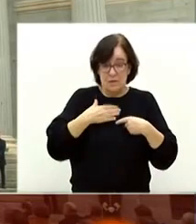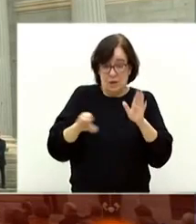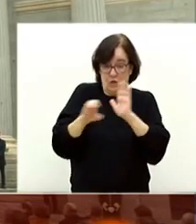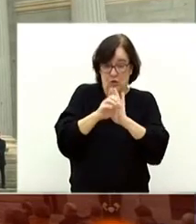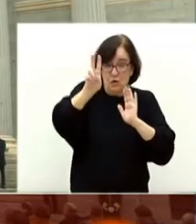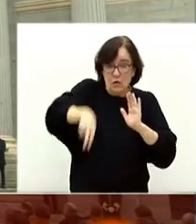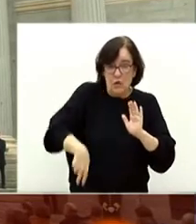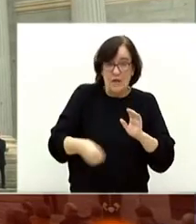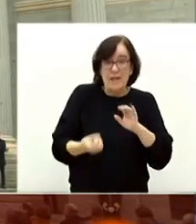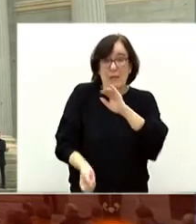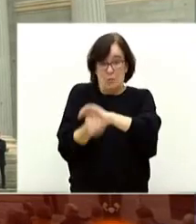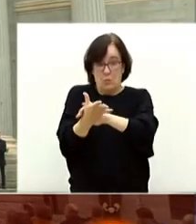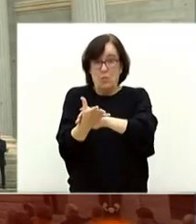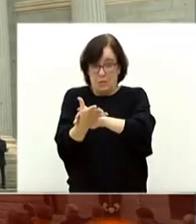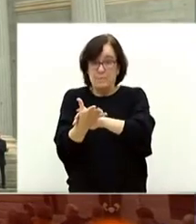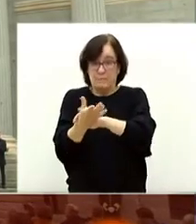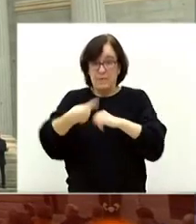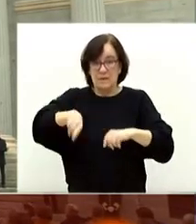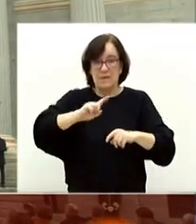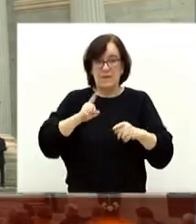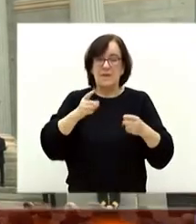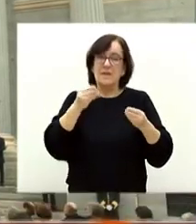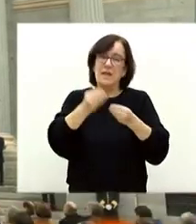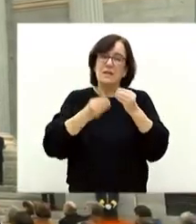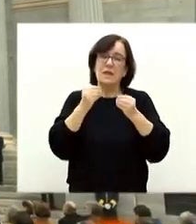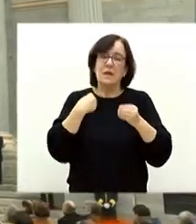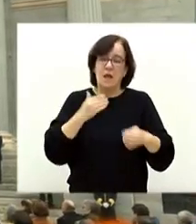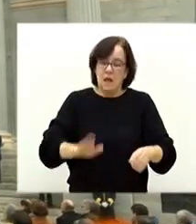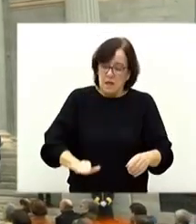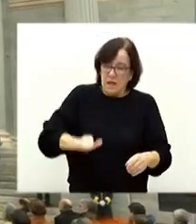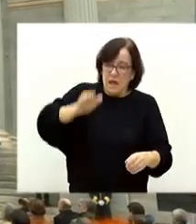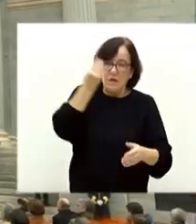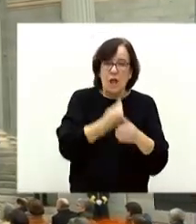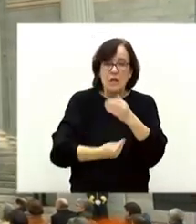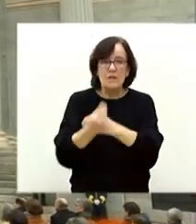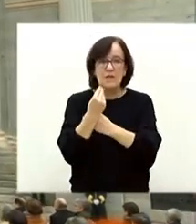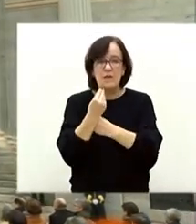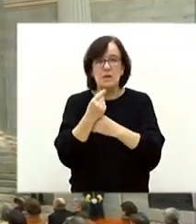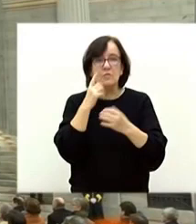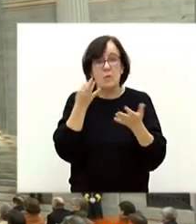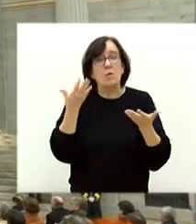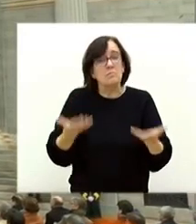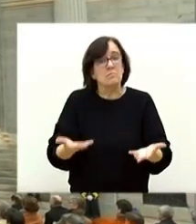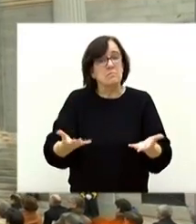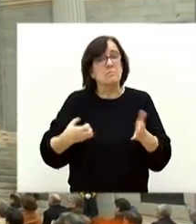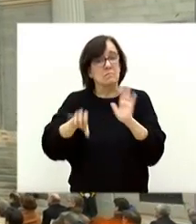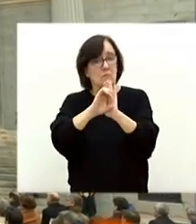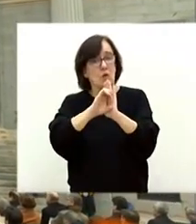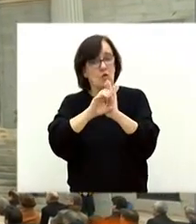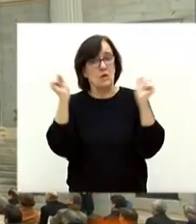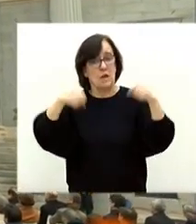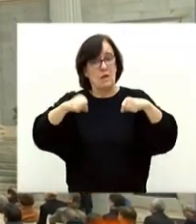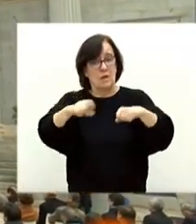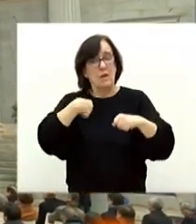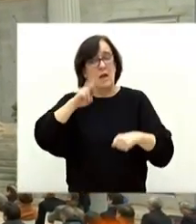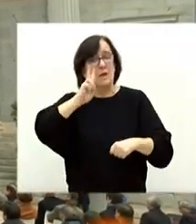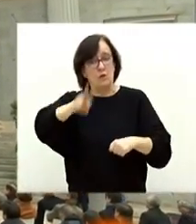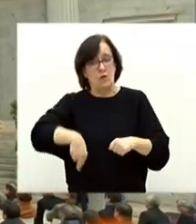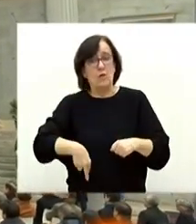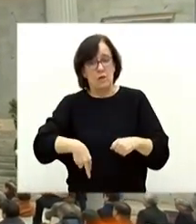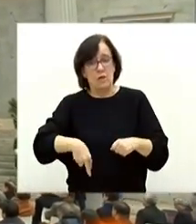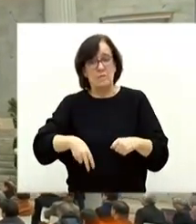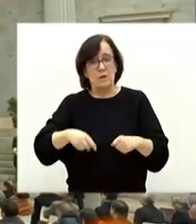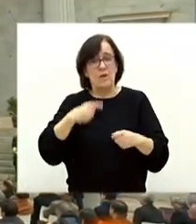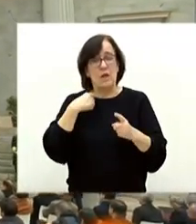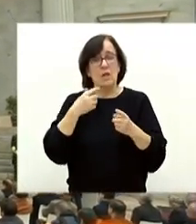constitucionalmente constituidas, las de aquellos que crecieron o nacieron bajo su vigencia, quienes han de reconocerse